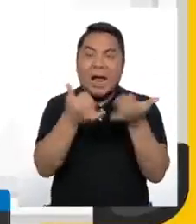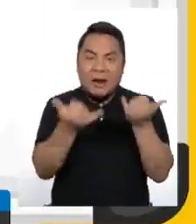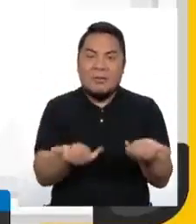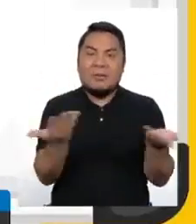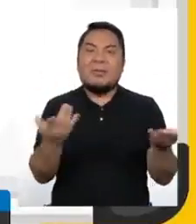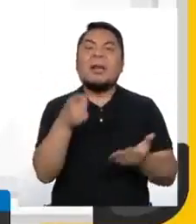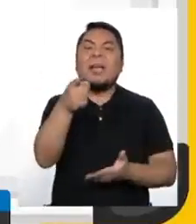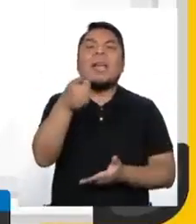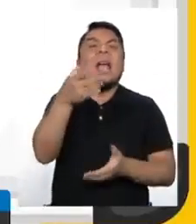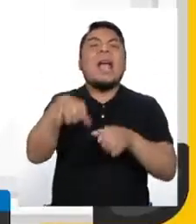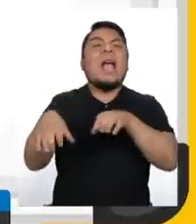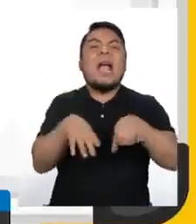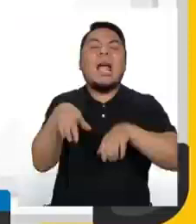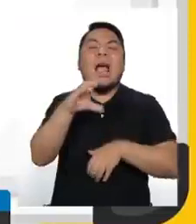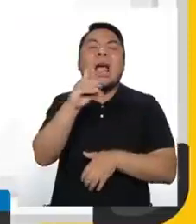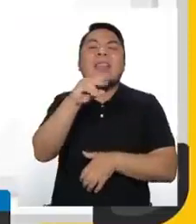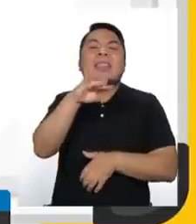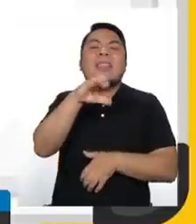hacer Andrea?